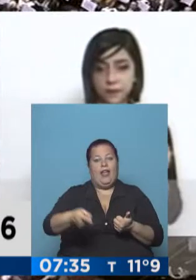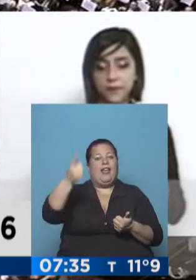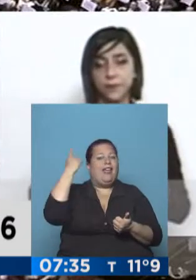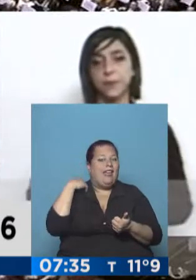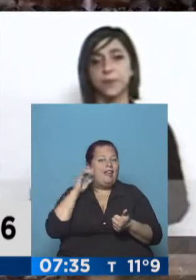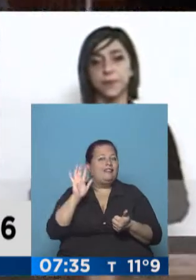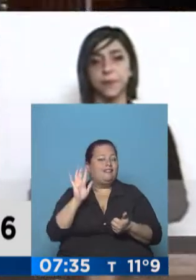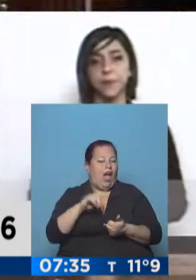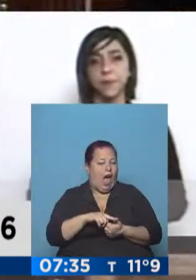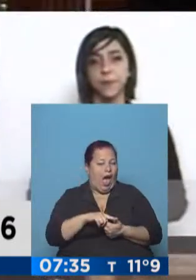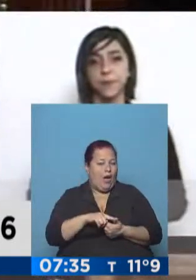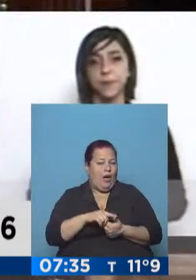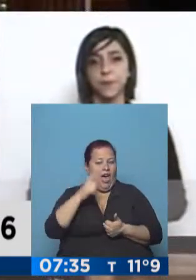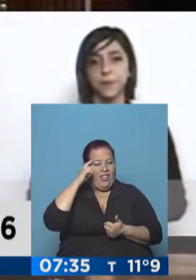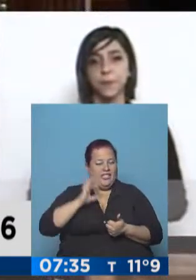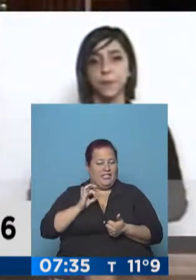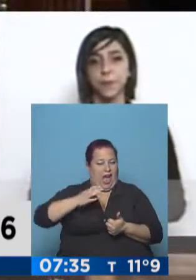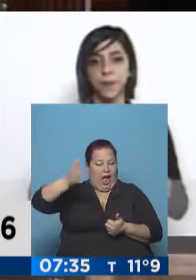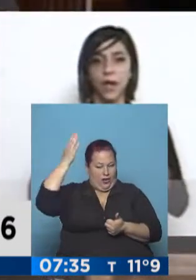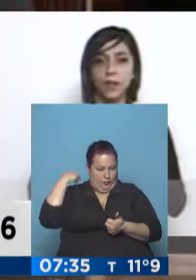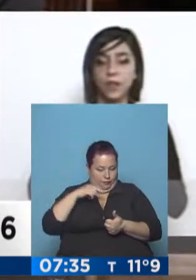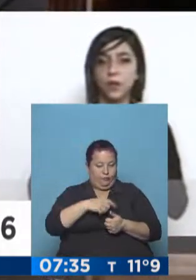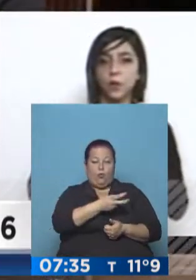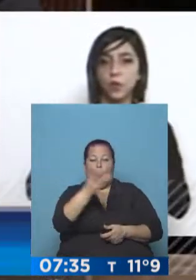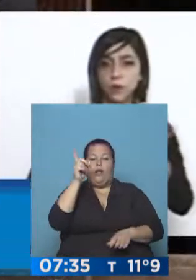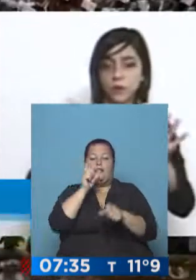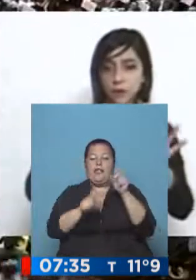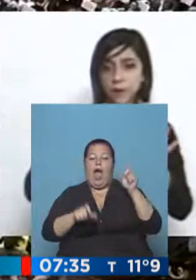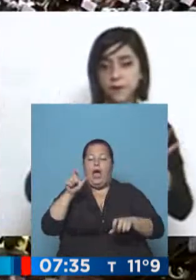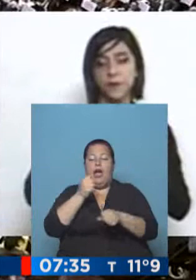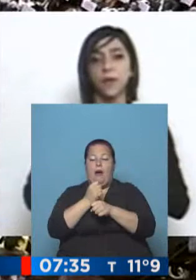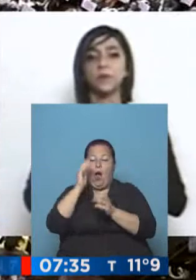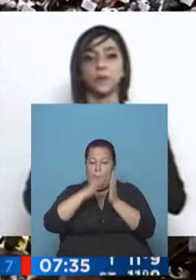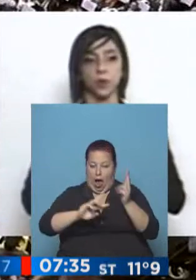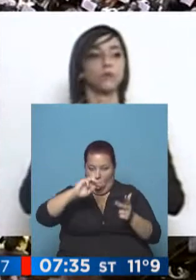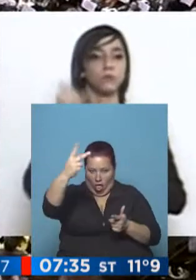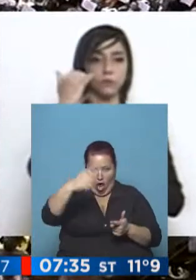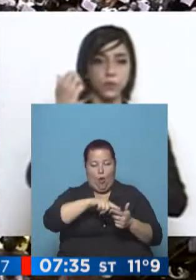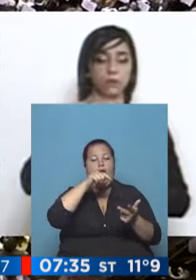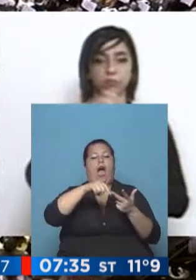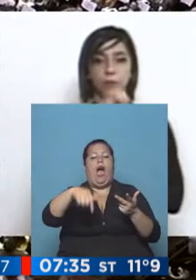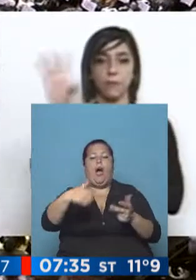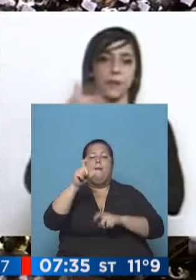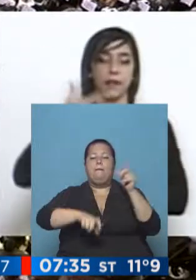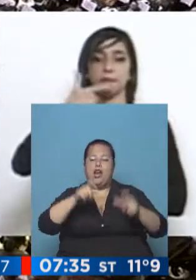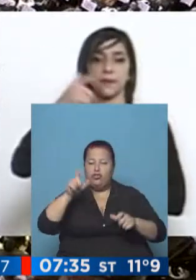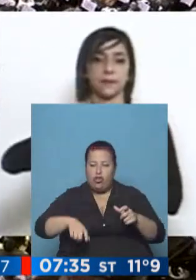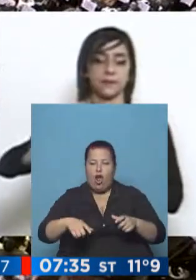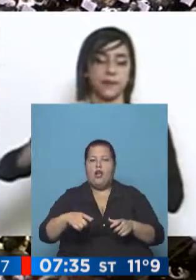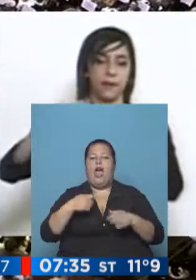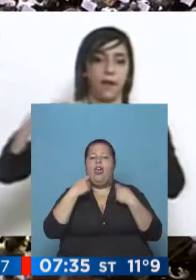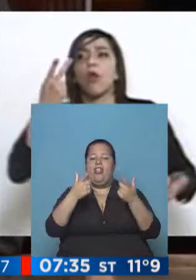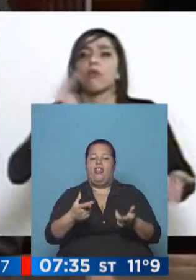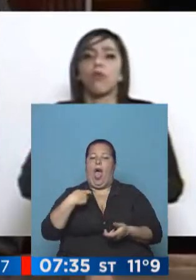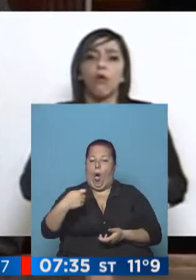que era una década atrás. La cantidad de trabajadores registrados es el doble y la cantidad de personas que reciben el